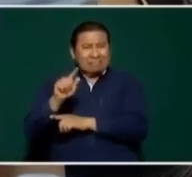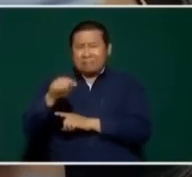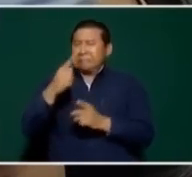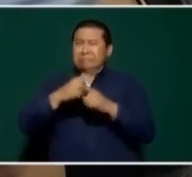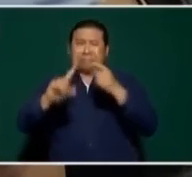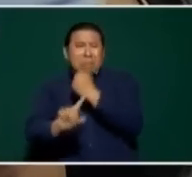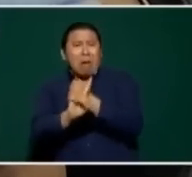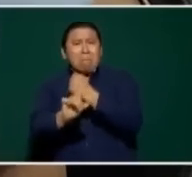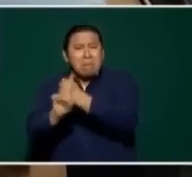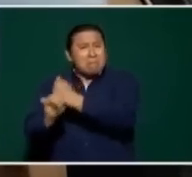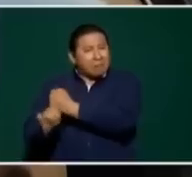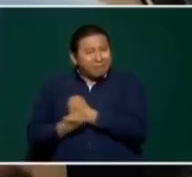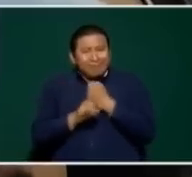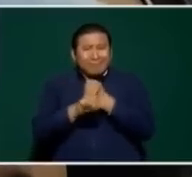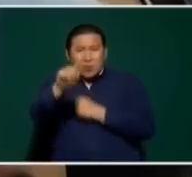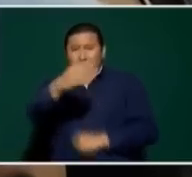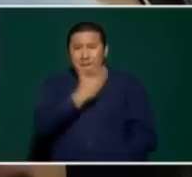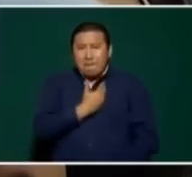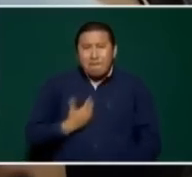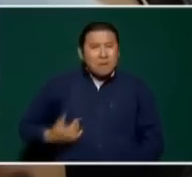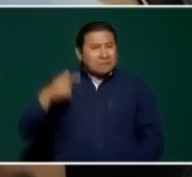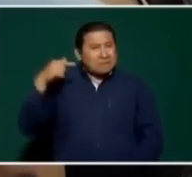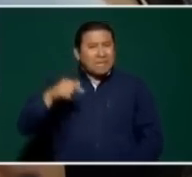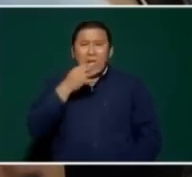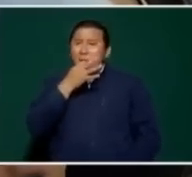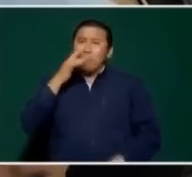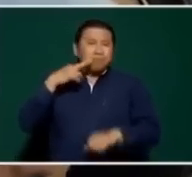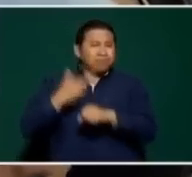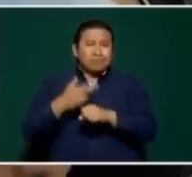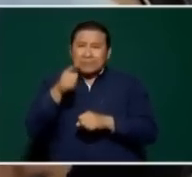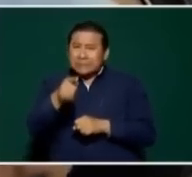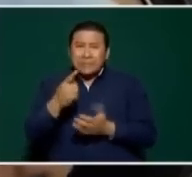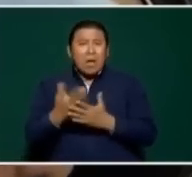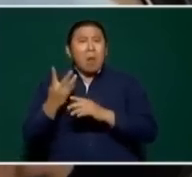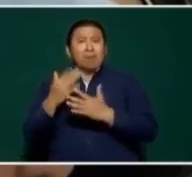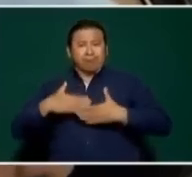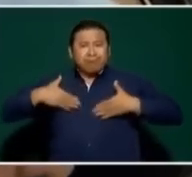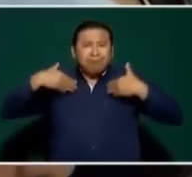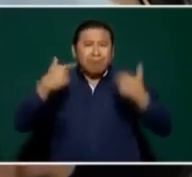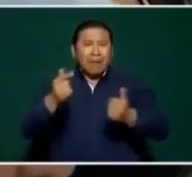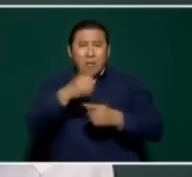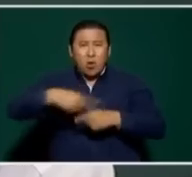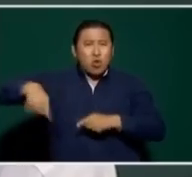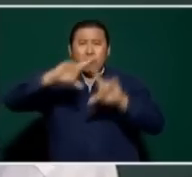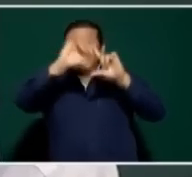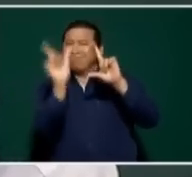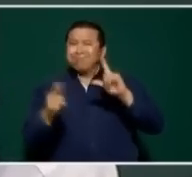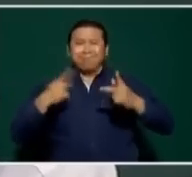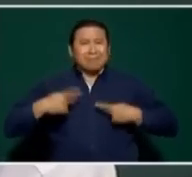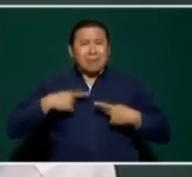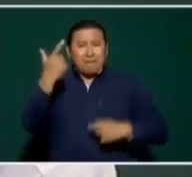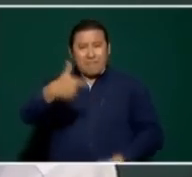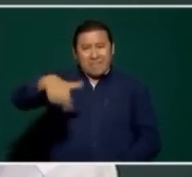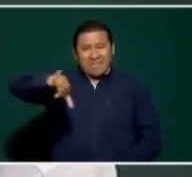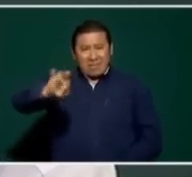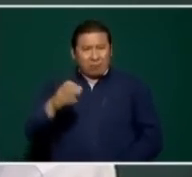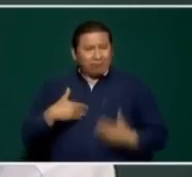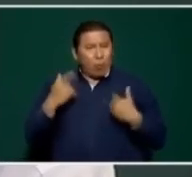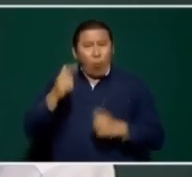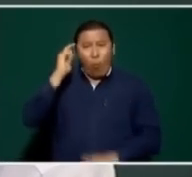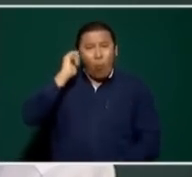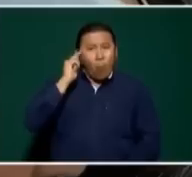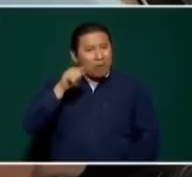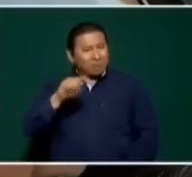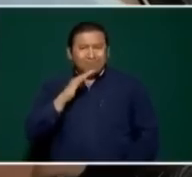tenemos muchos problemas. Y usted, que es el presidente, el principal responsable, en el que se depositó la confianza por parte de los mexicanos y muchos quintanarroenses,